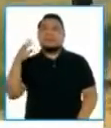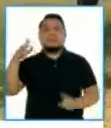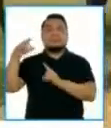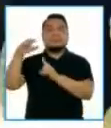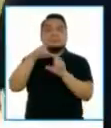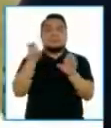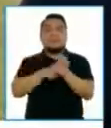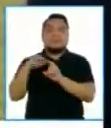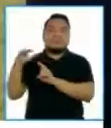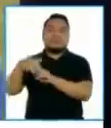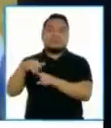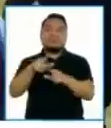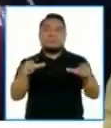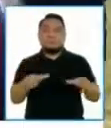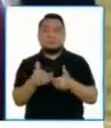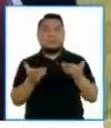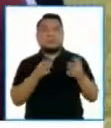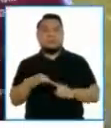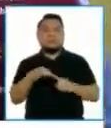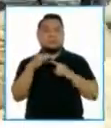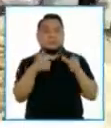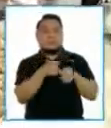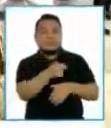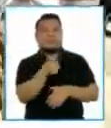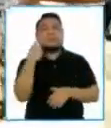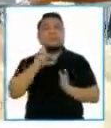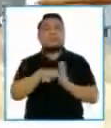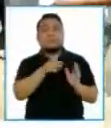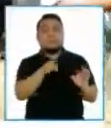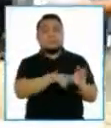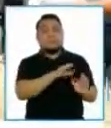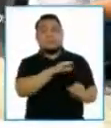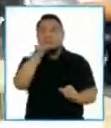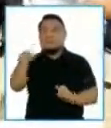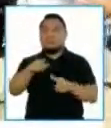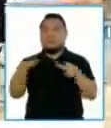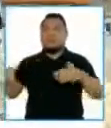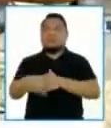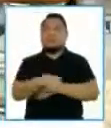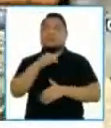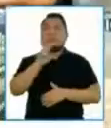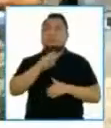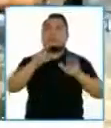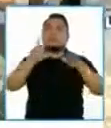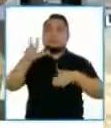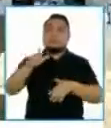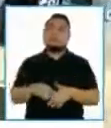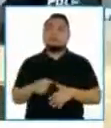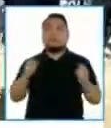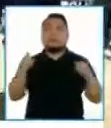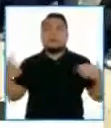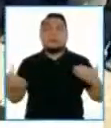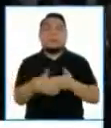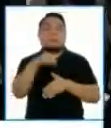helicóptero en las instalaciones de la Unidad de Servicios Especiales para luego trasladarse hasta el kilómetro 273 de